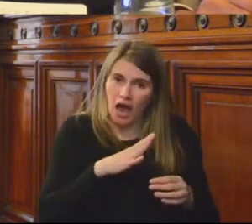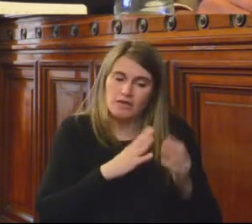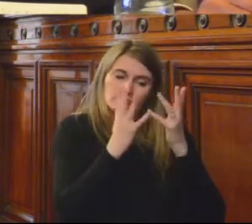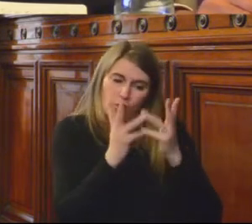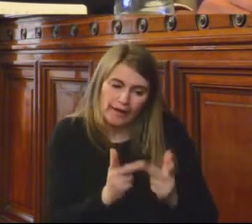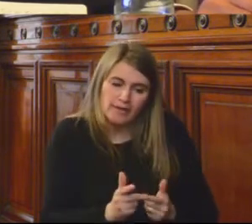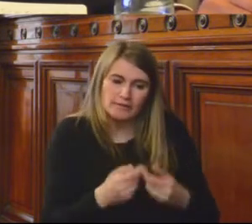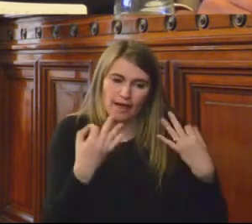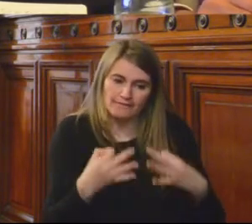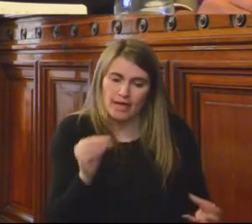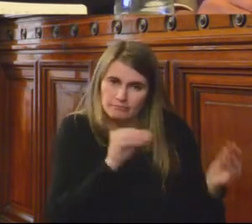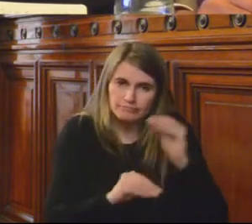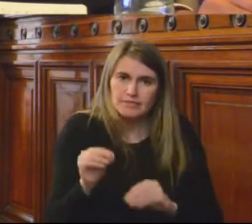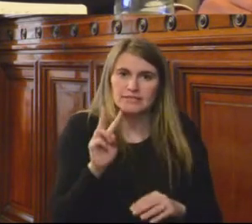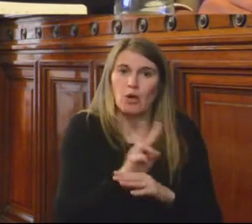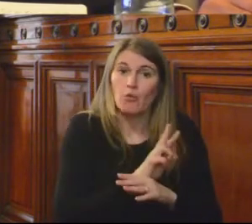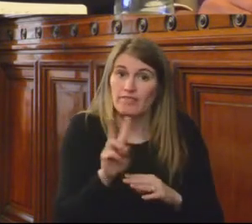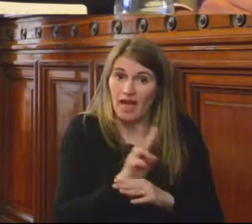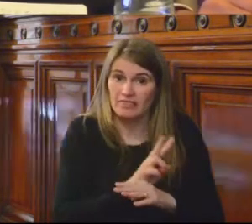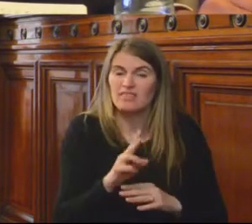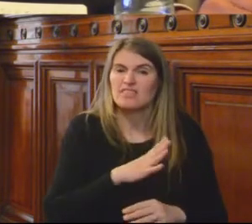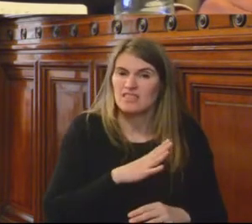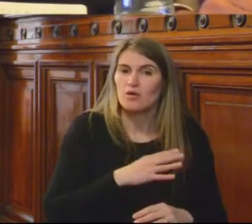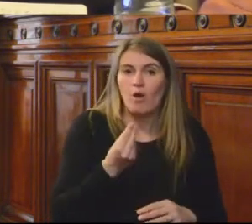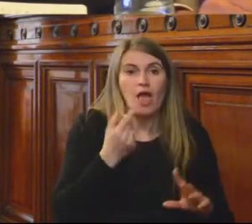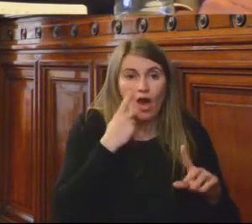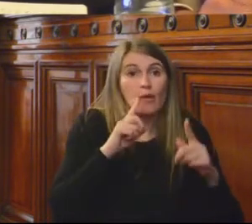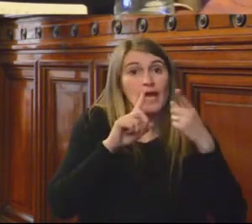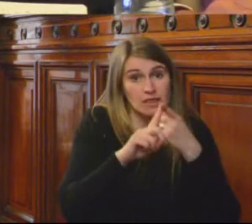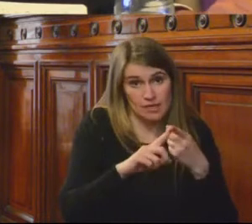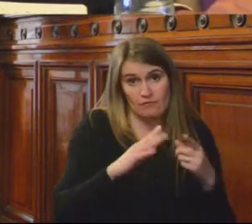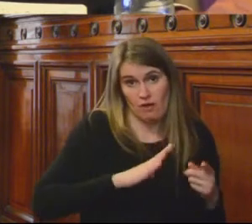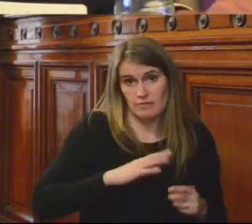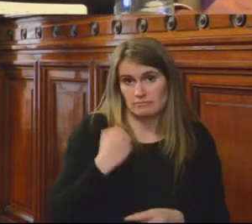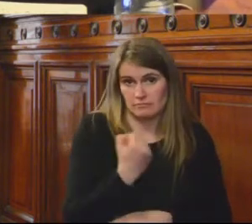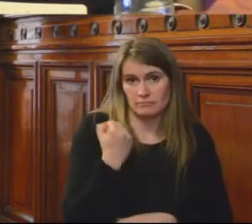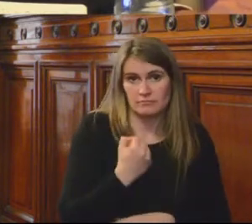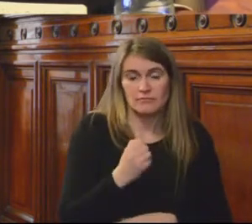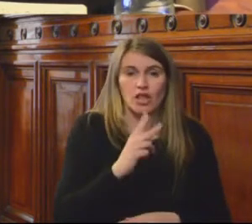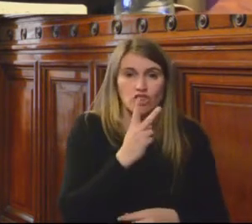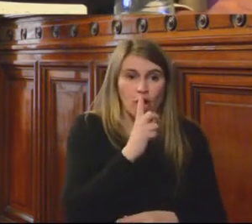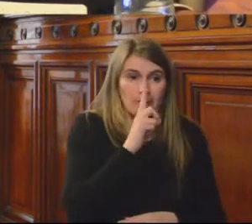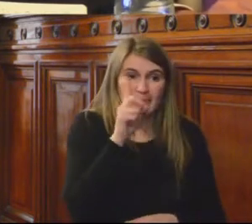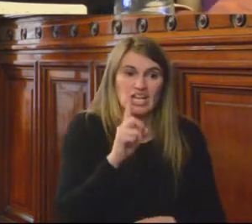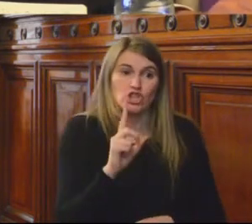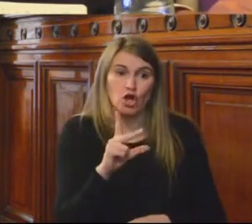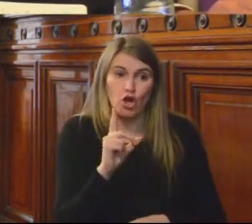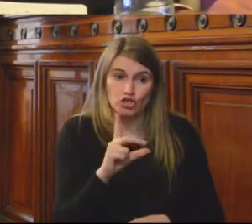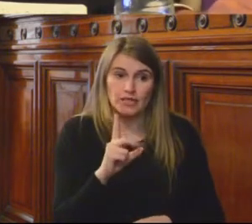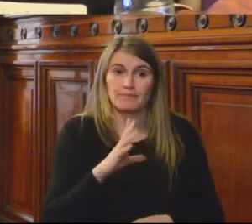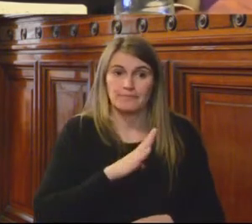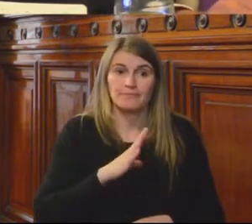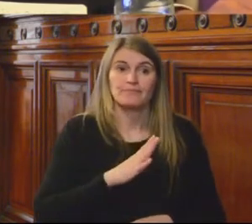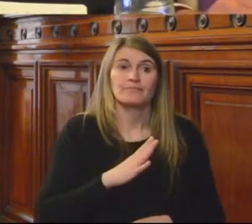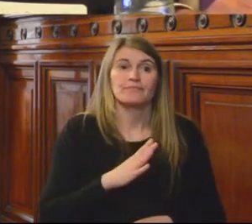grandes misiones de la seguridad, son la gran misión A Todavía Venezuela, creada en 2012, cuyo ejemplar le entregaremos al final,